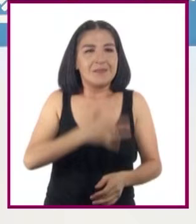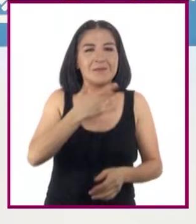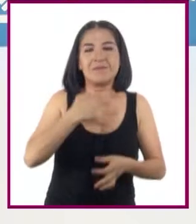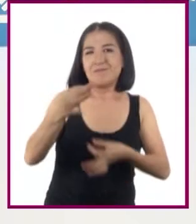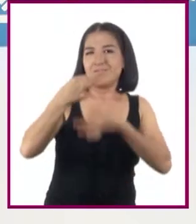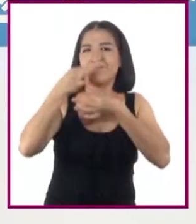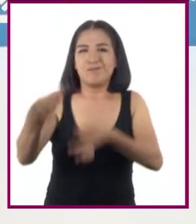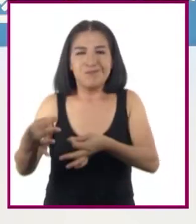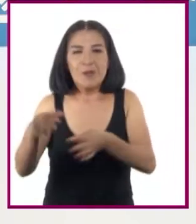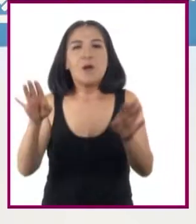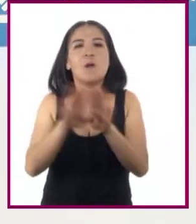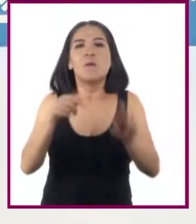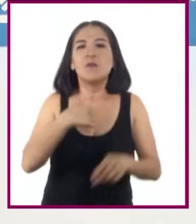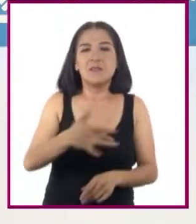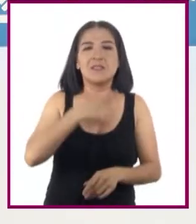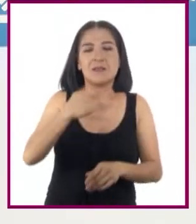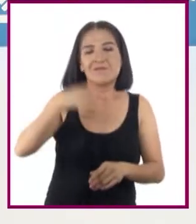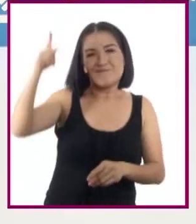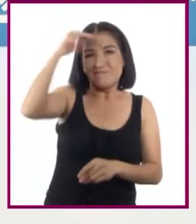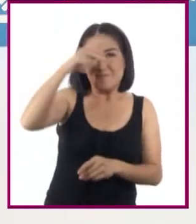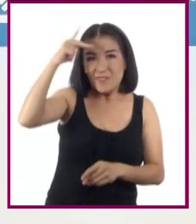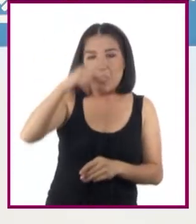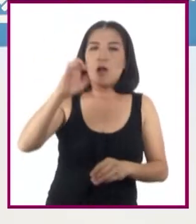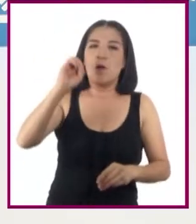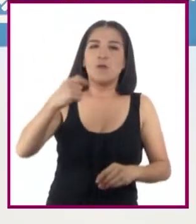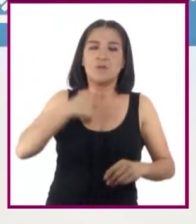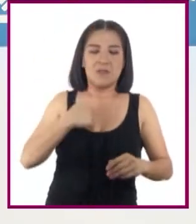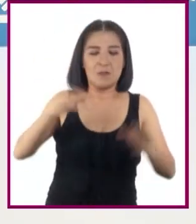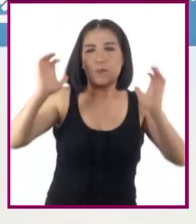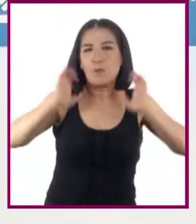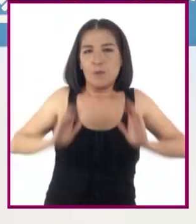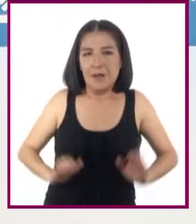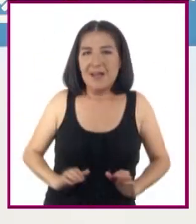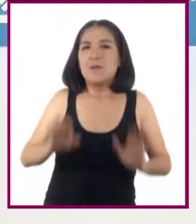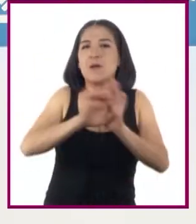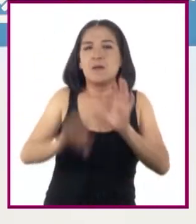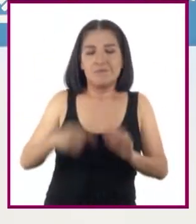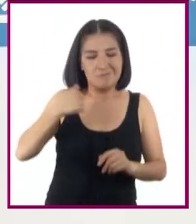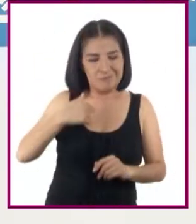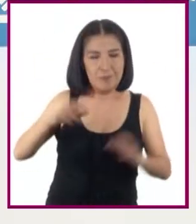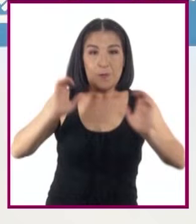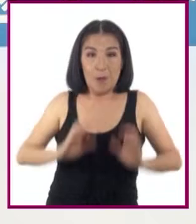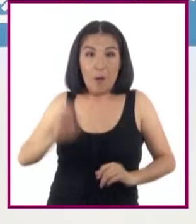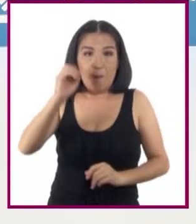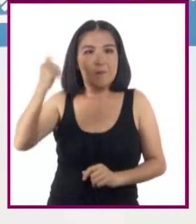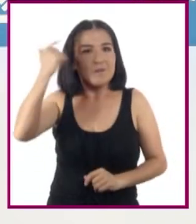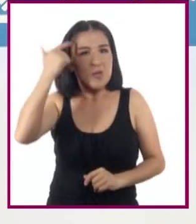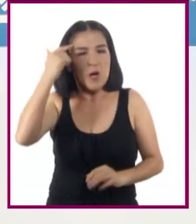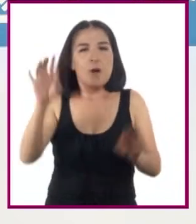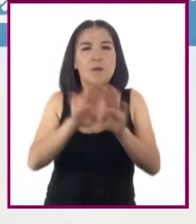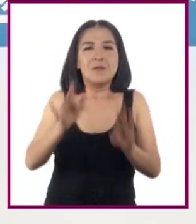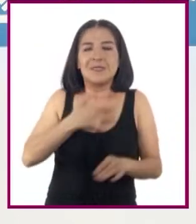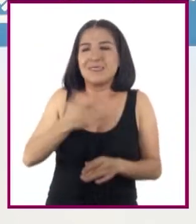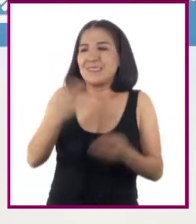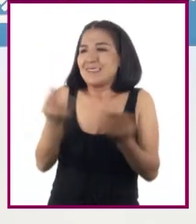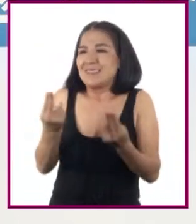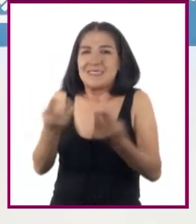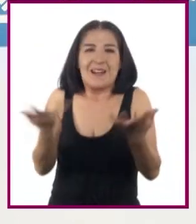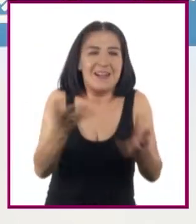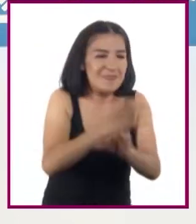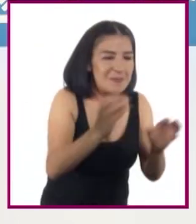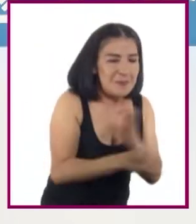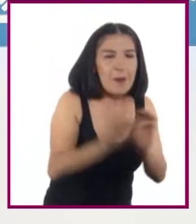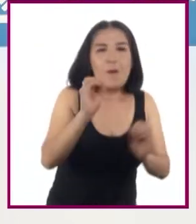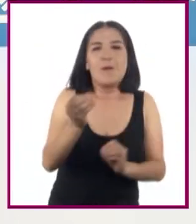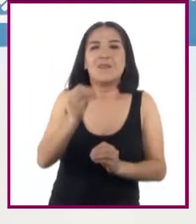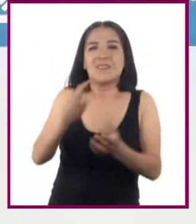Se trata de dependencia psicológica o fisiológica en la que tu cuerpo o tu mente necesita consumir algo o hacer